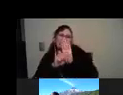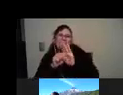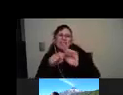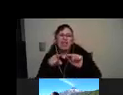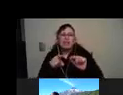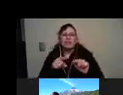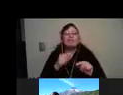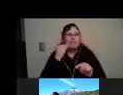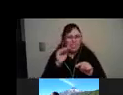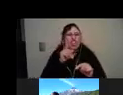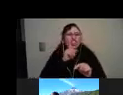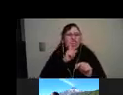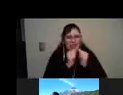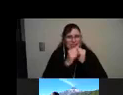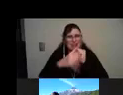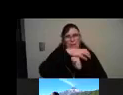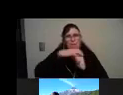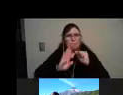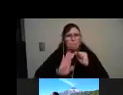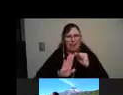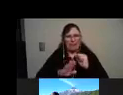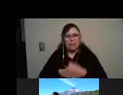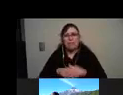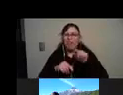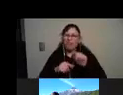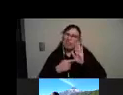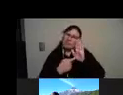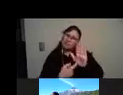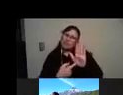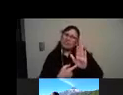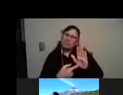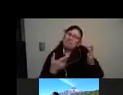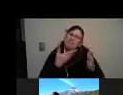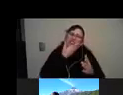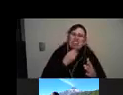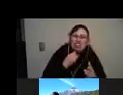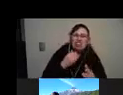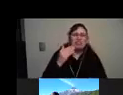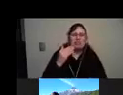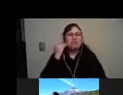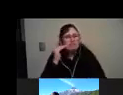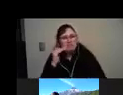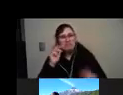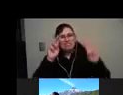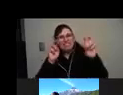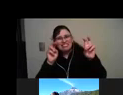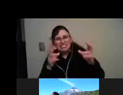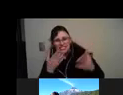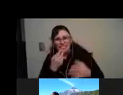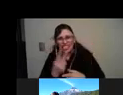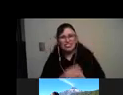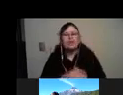Y si bien puede ser un poco gráfico en términos de dibujo animado, ¿cierto? Simpático, todo, si uno lo mira con